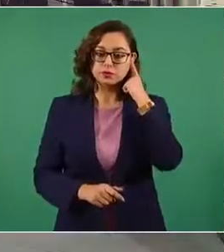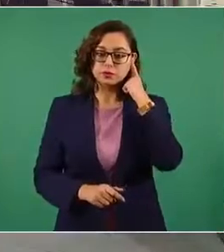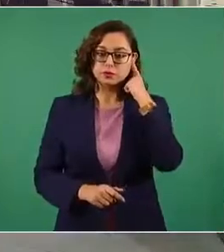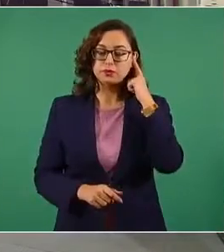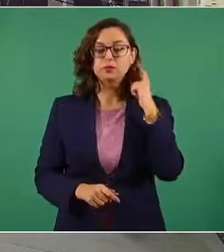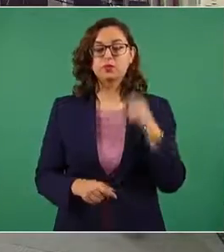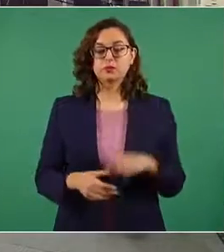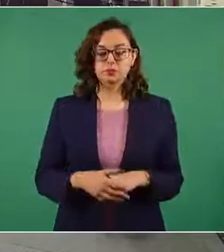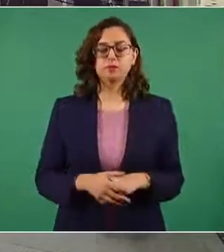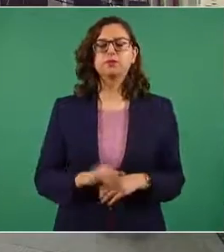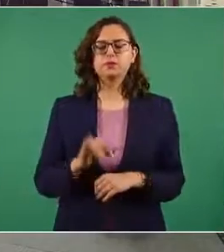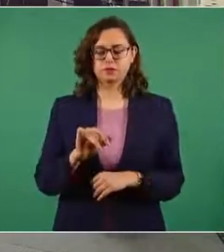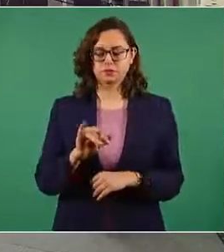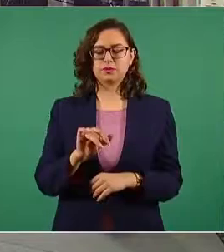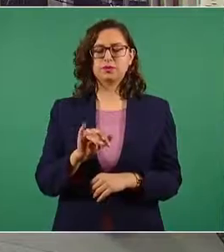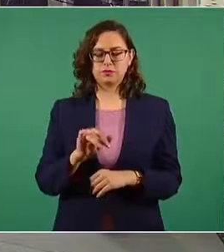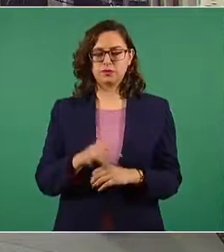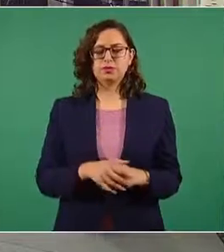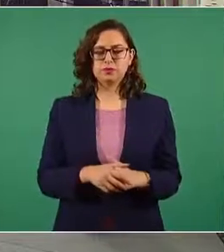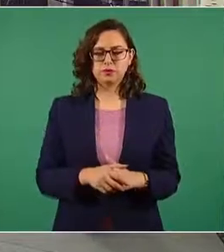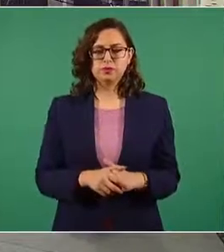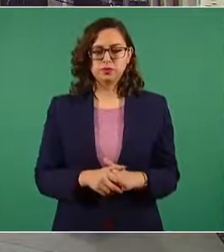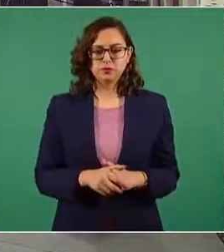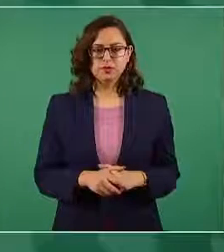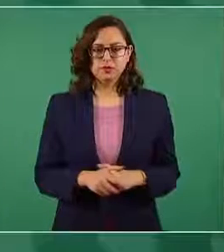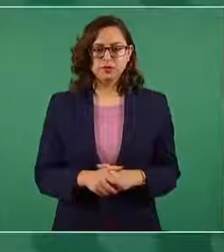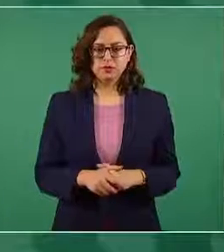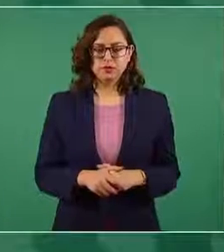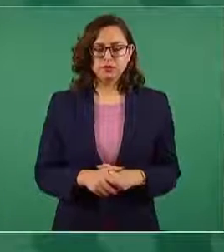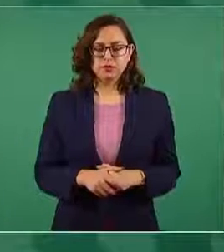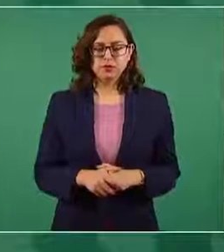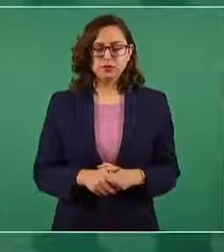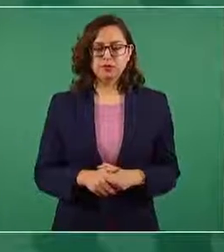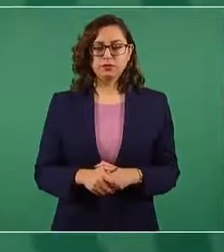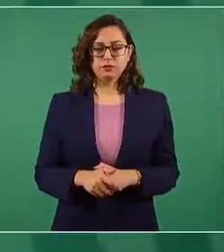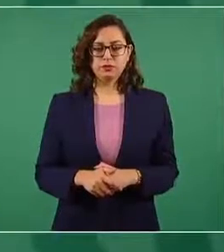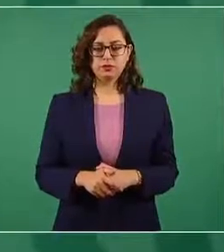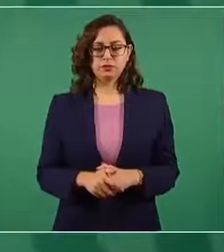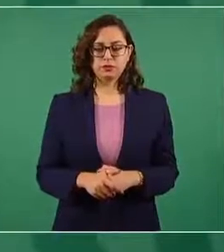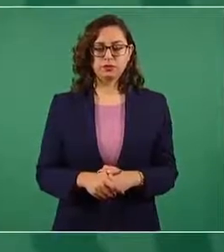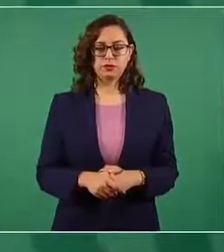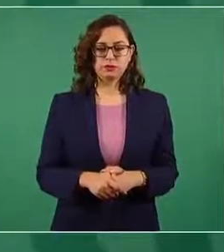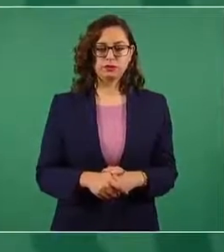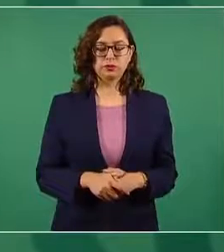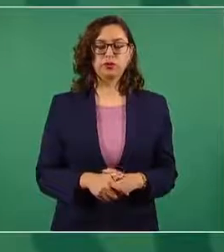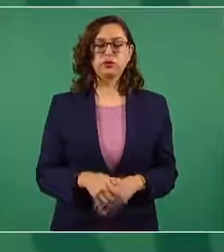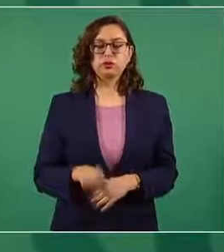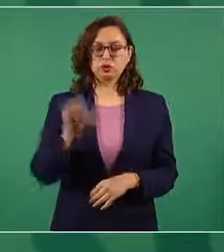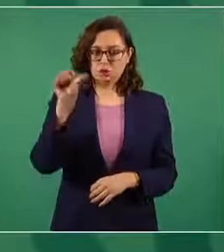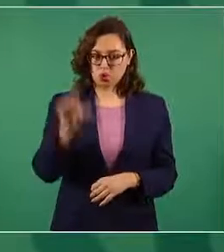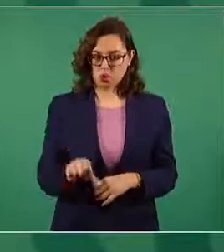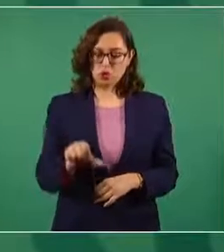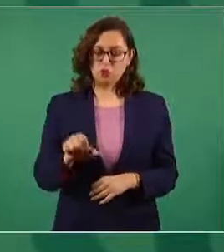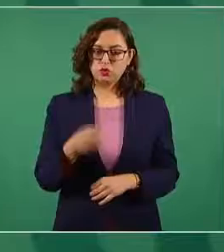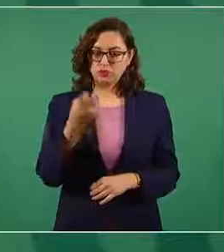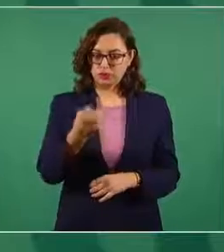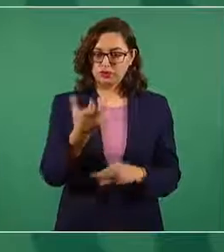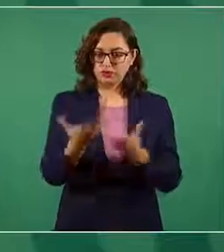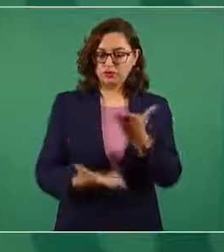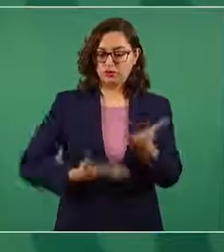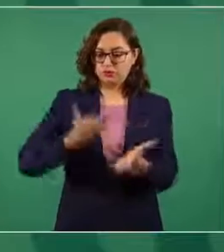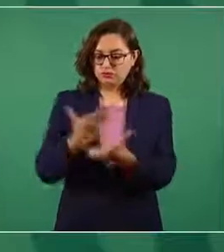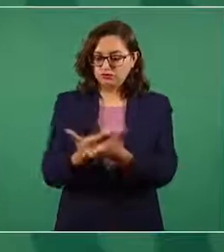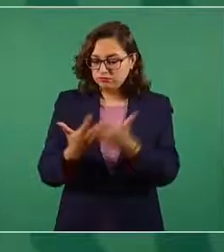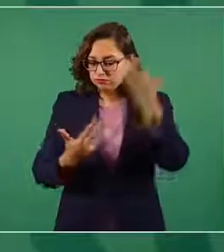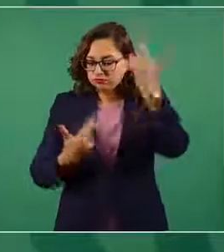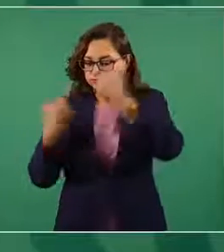Sí, sí, sobre todo porque hoy quedamos de dar la última revisada al